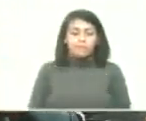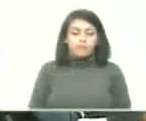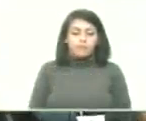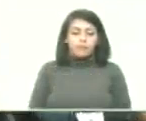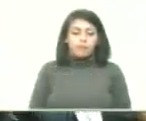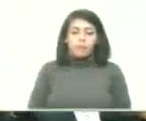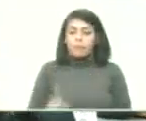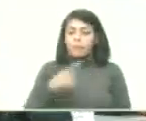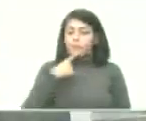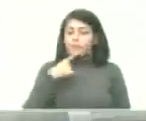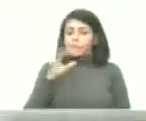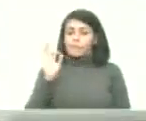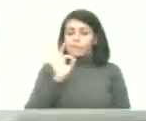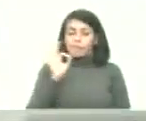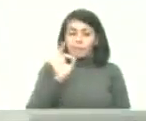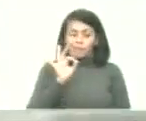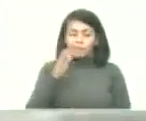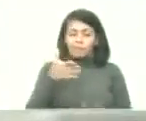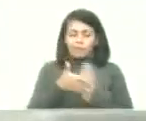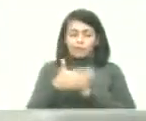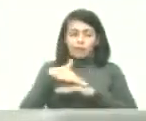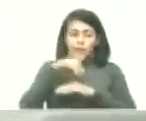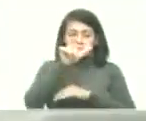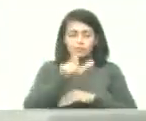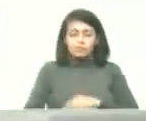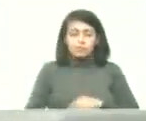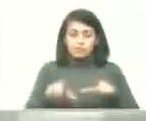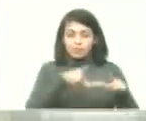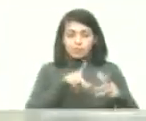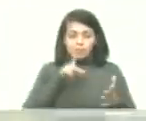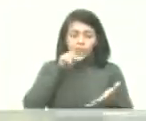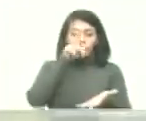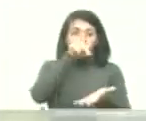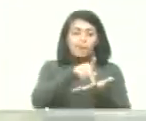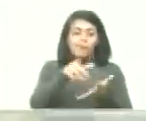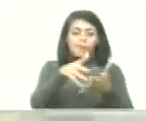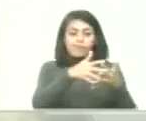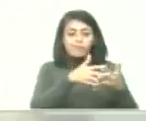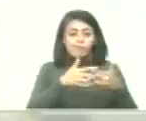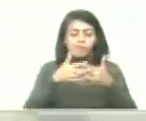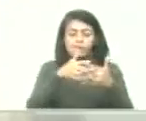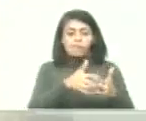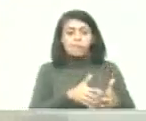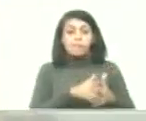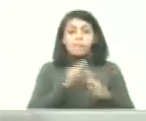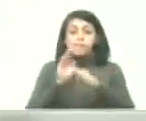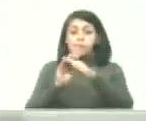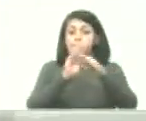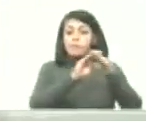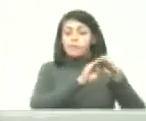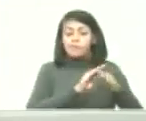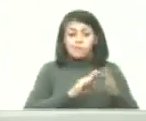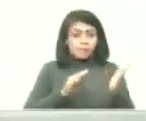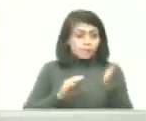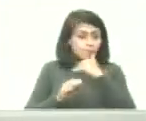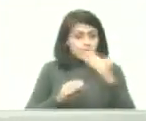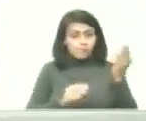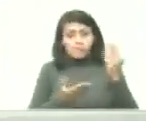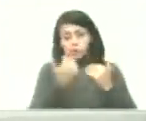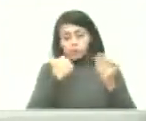No va a decir nada sobre que una persona en su territorio está convocándolo